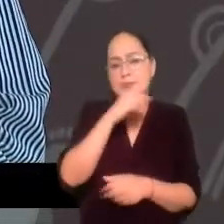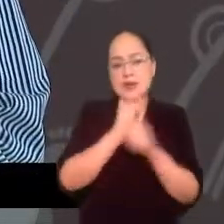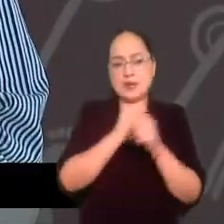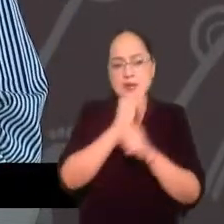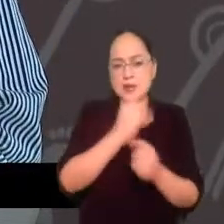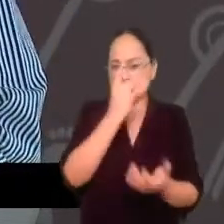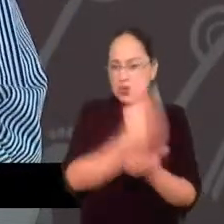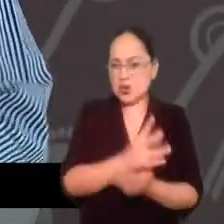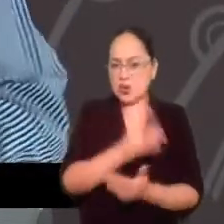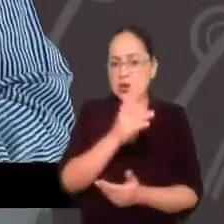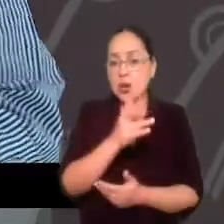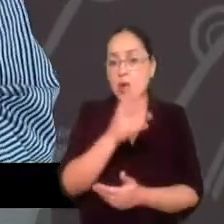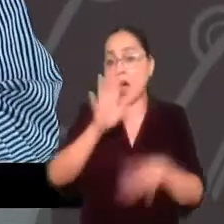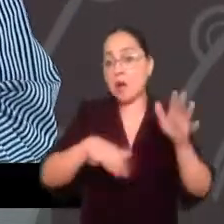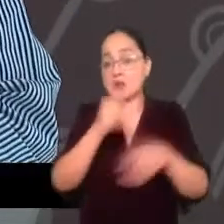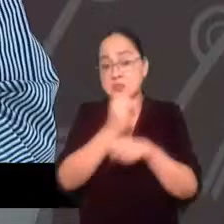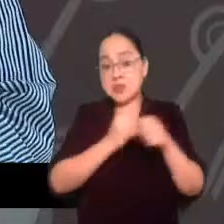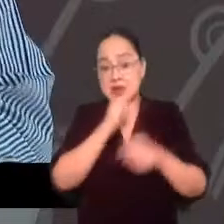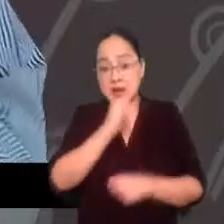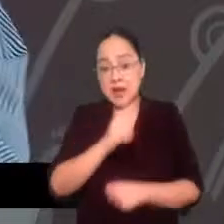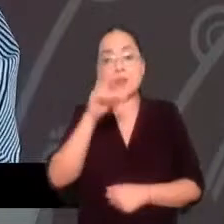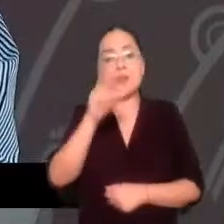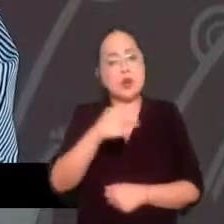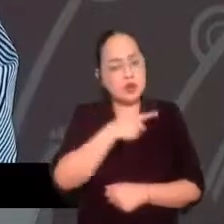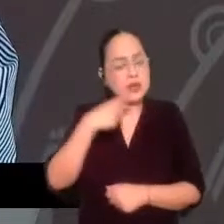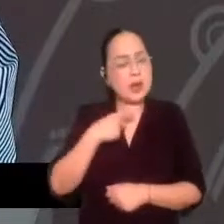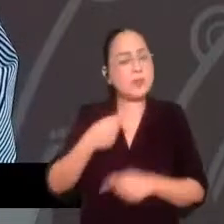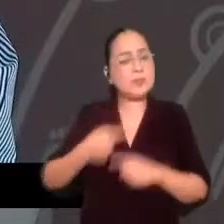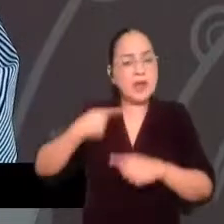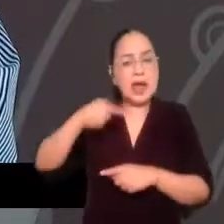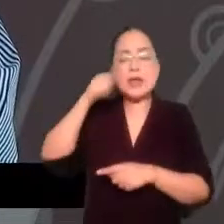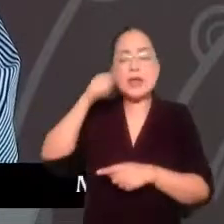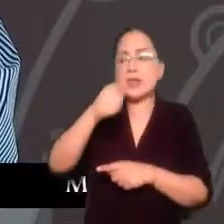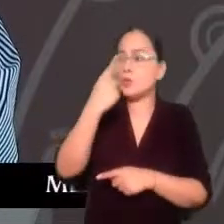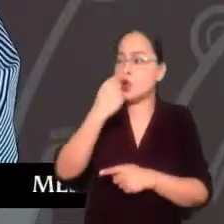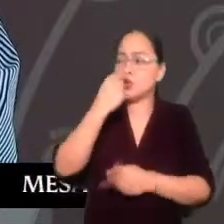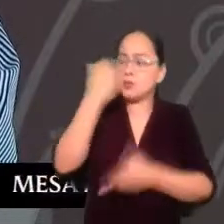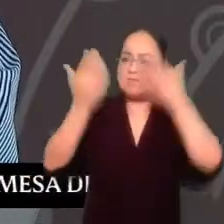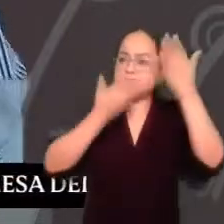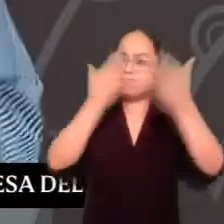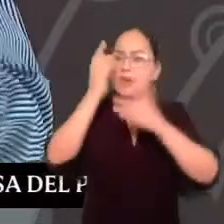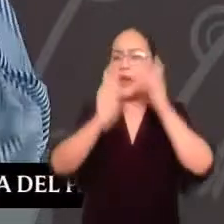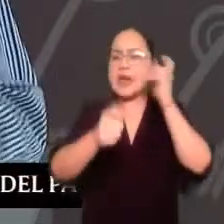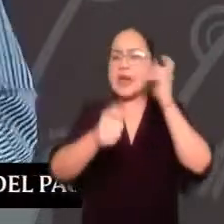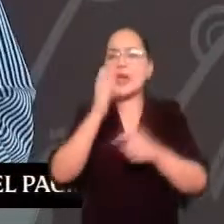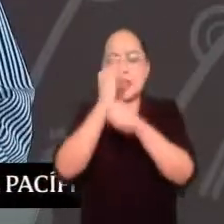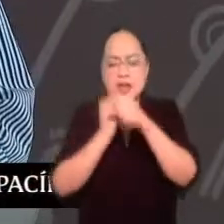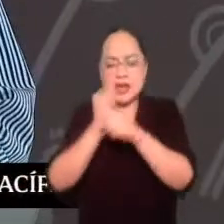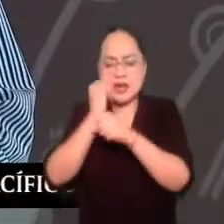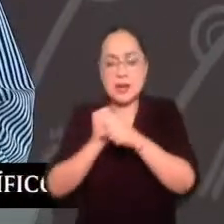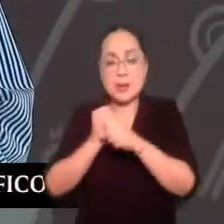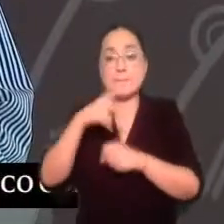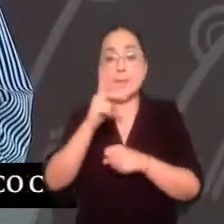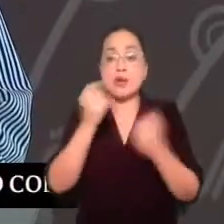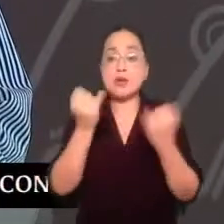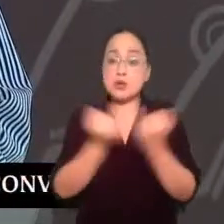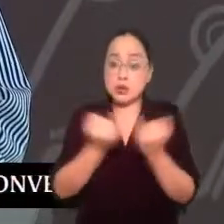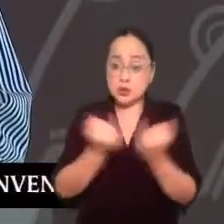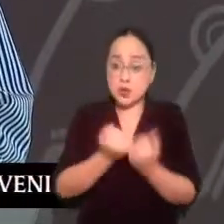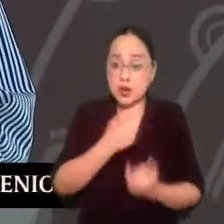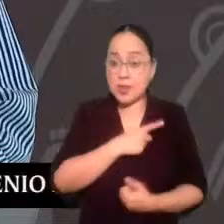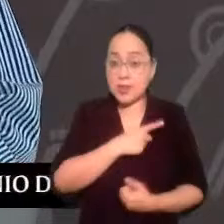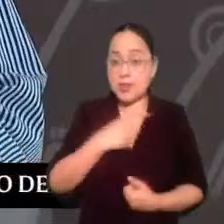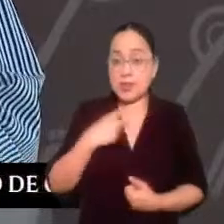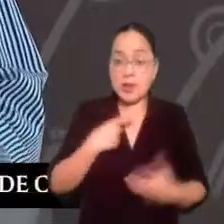Y para eso vamos a preparar a los policías, pero también necesitamos acompañar, que eso lo planteamos